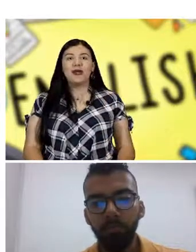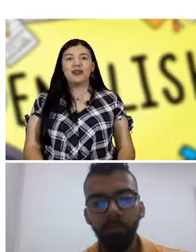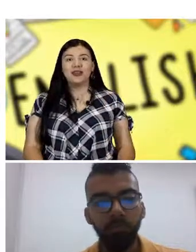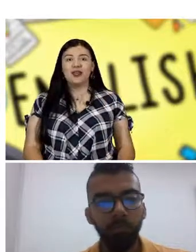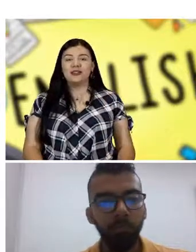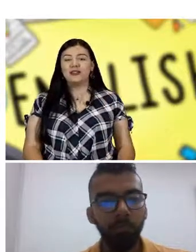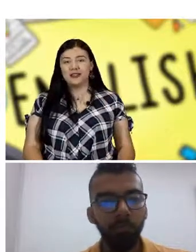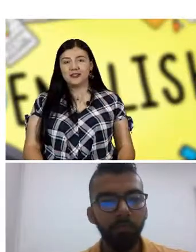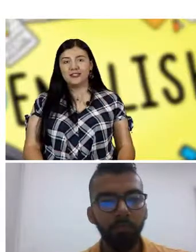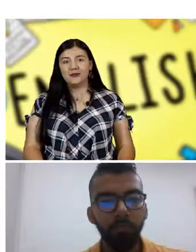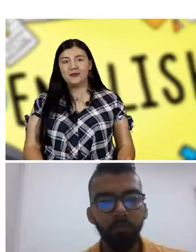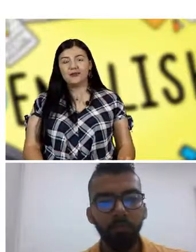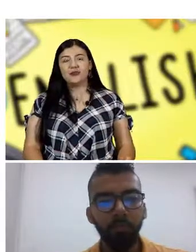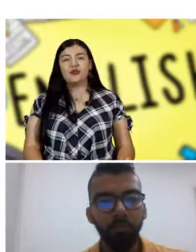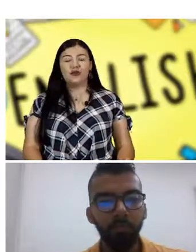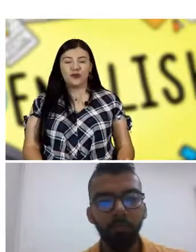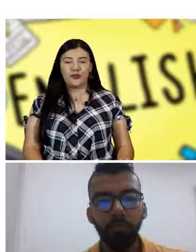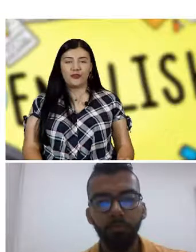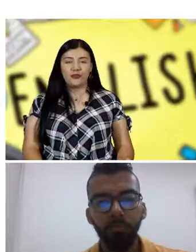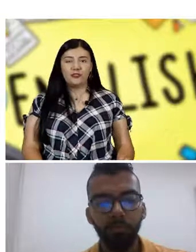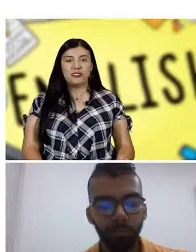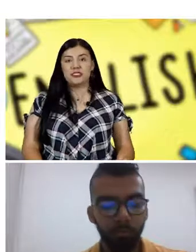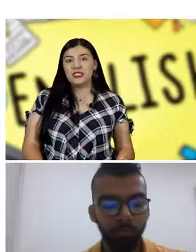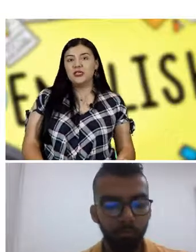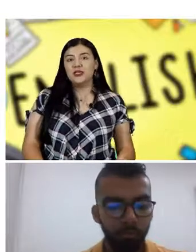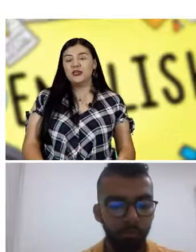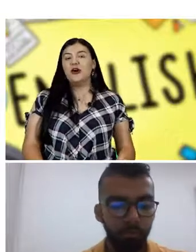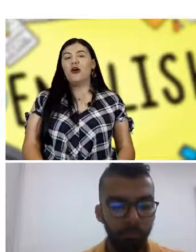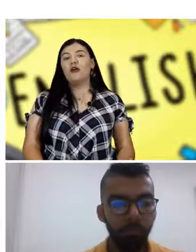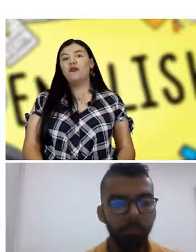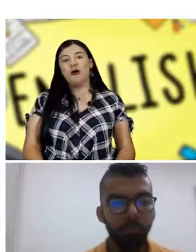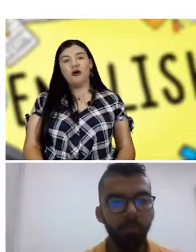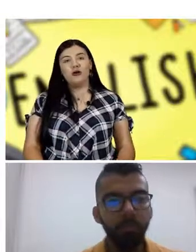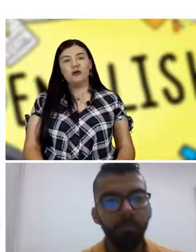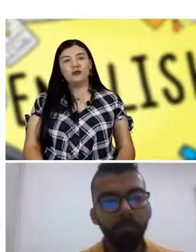palabra para diente, ¿sí? Tooth.